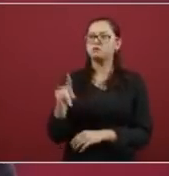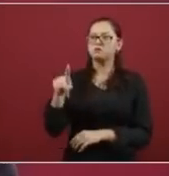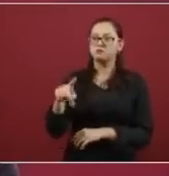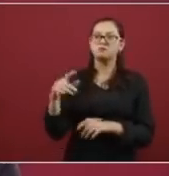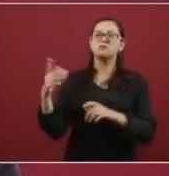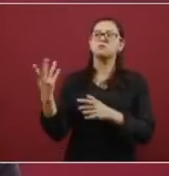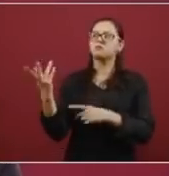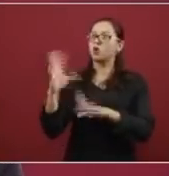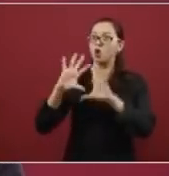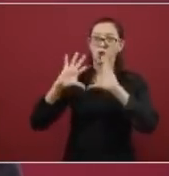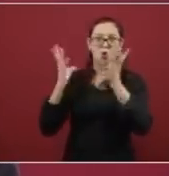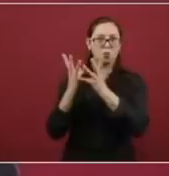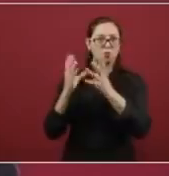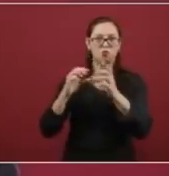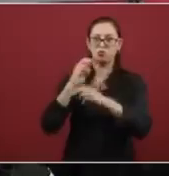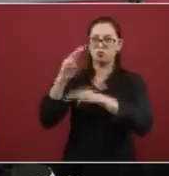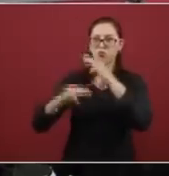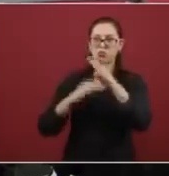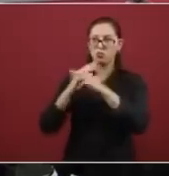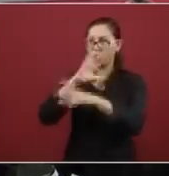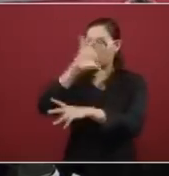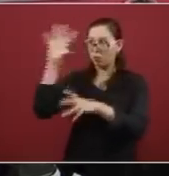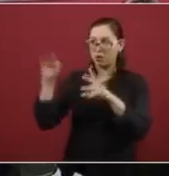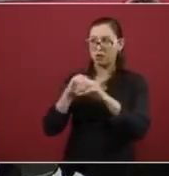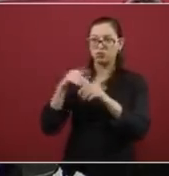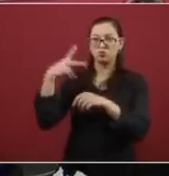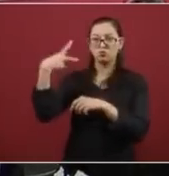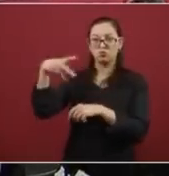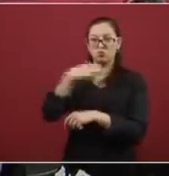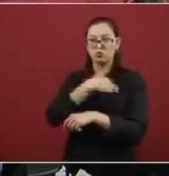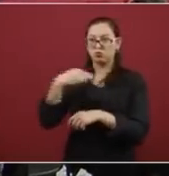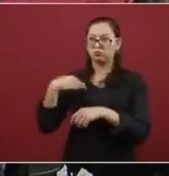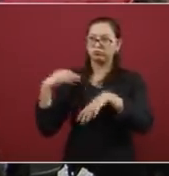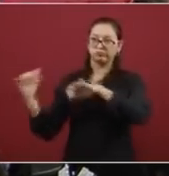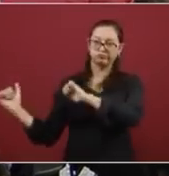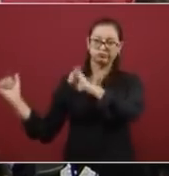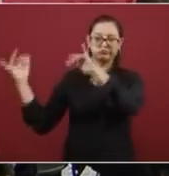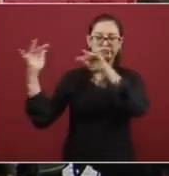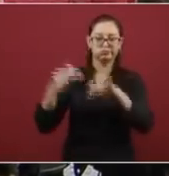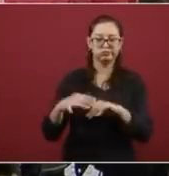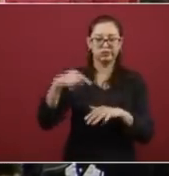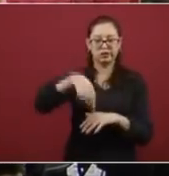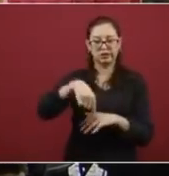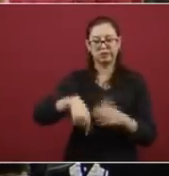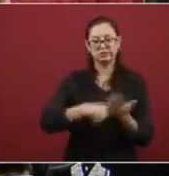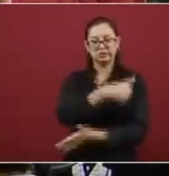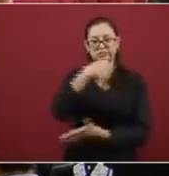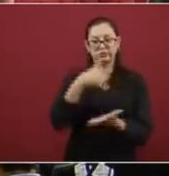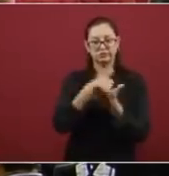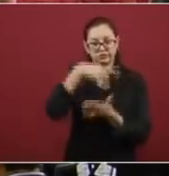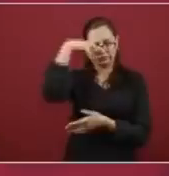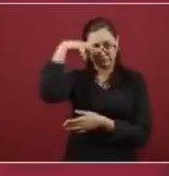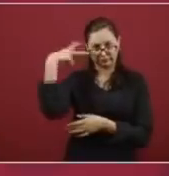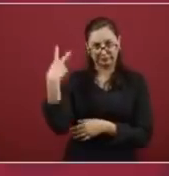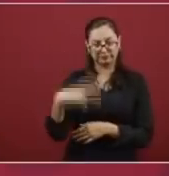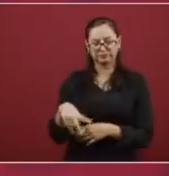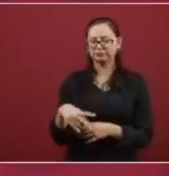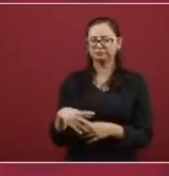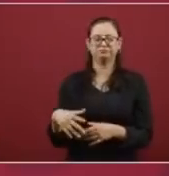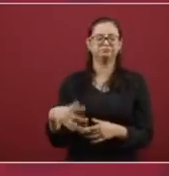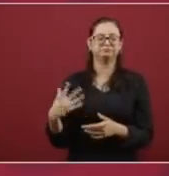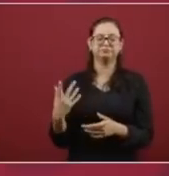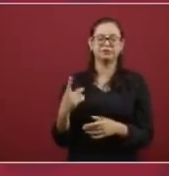a los inversionistas a participar en el sueño de que México sea una potencia económica. Hay